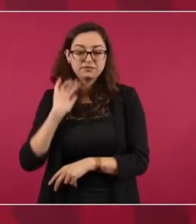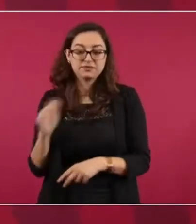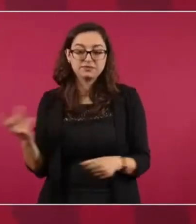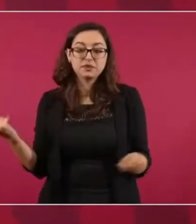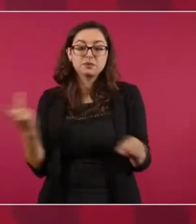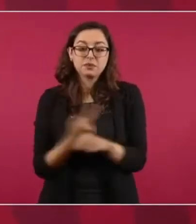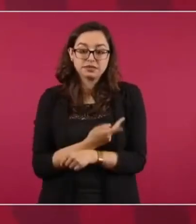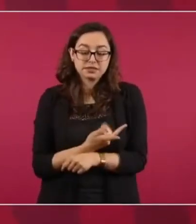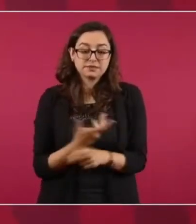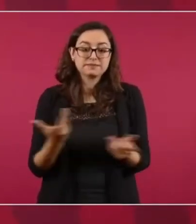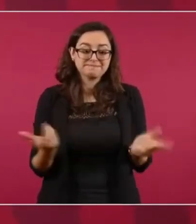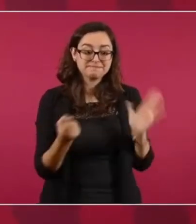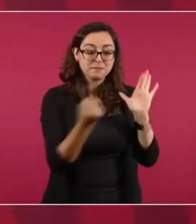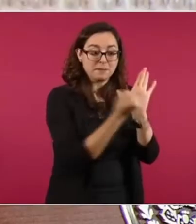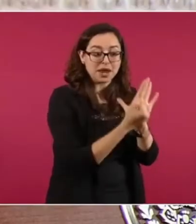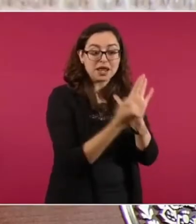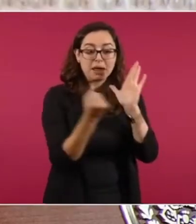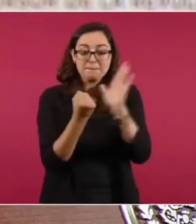Interjet,